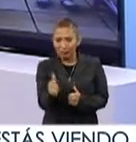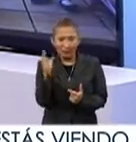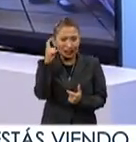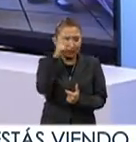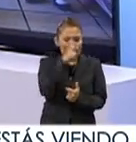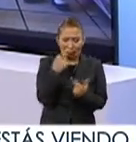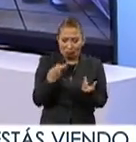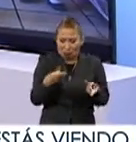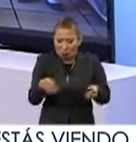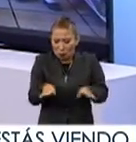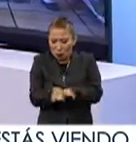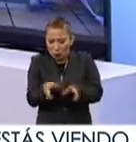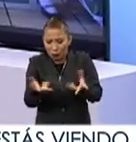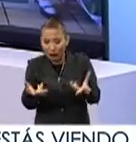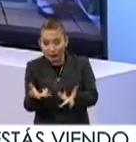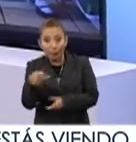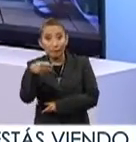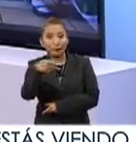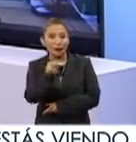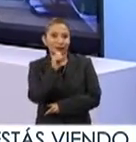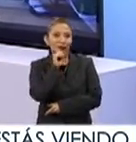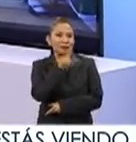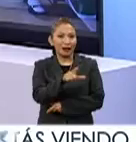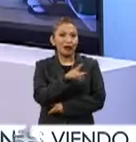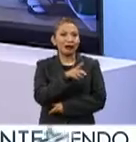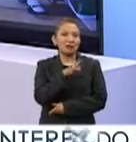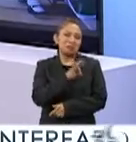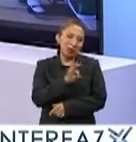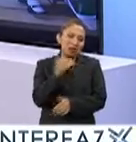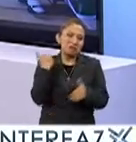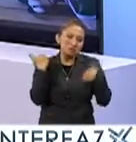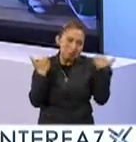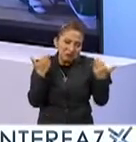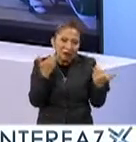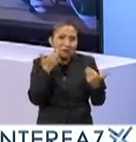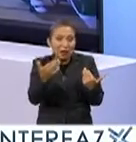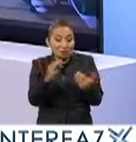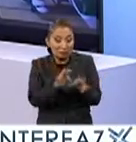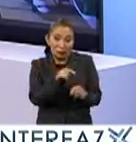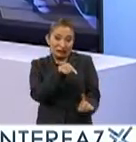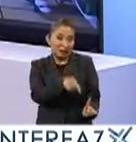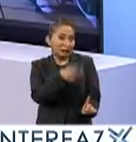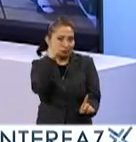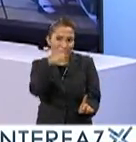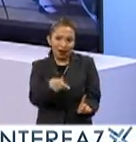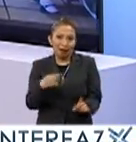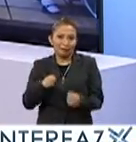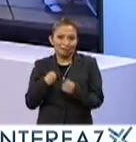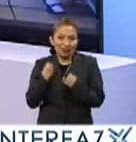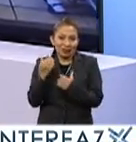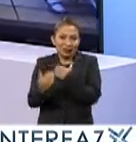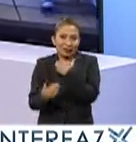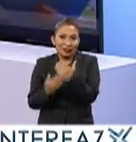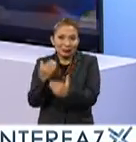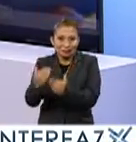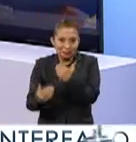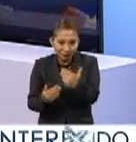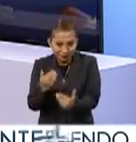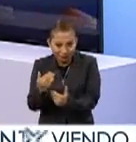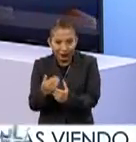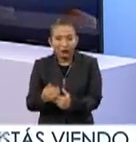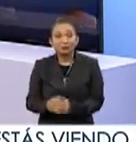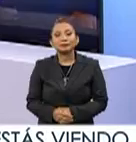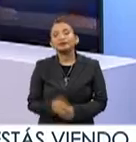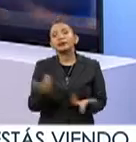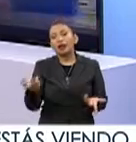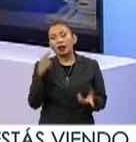difícil de desarrollar. No obstante, también puede ser divertida y por supuesto es fundamental para nuestro desarrollo